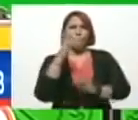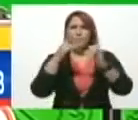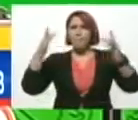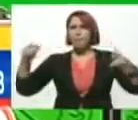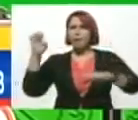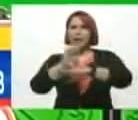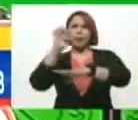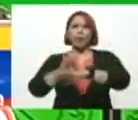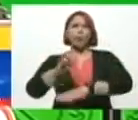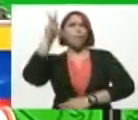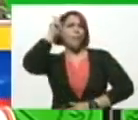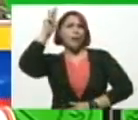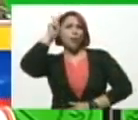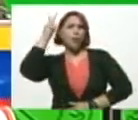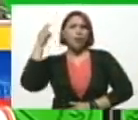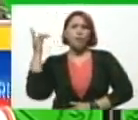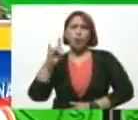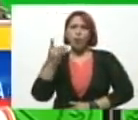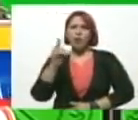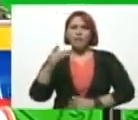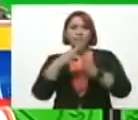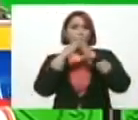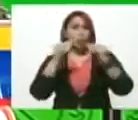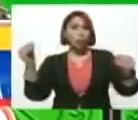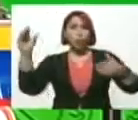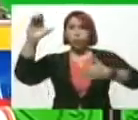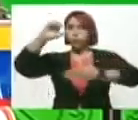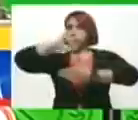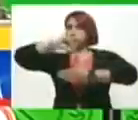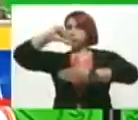Ecuador, Perú, Bolivia, toda Sudamérica.